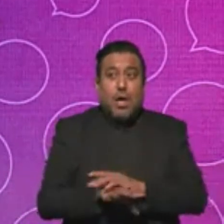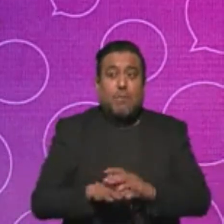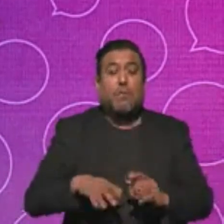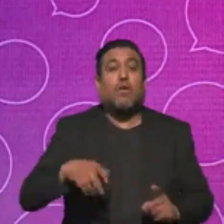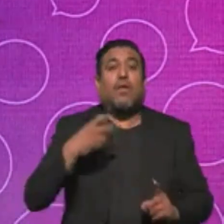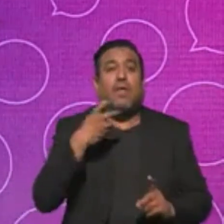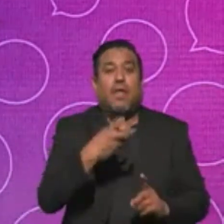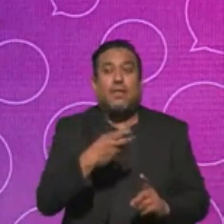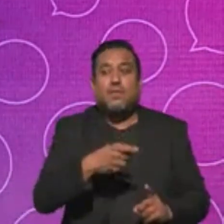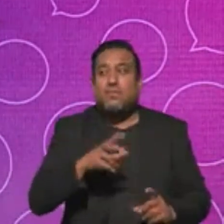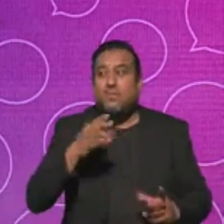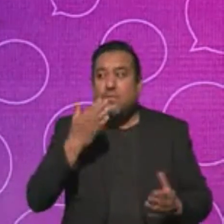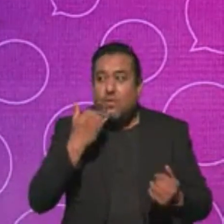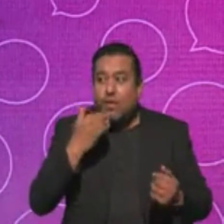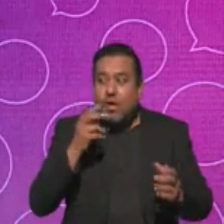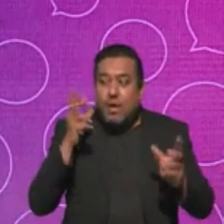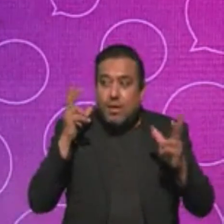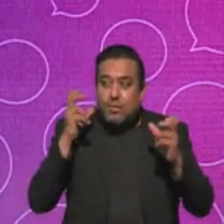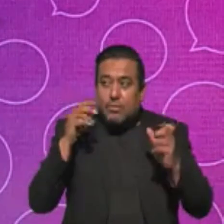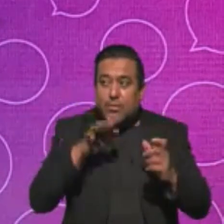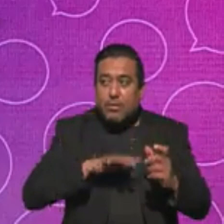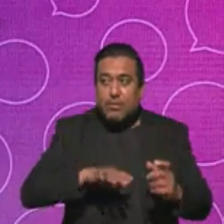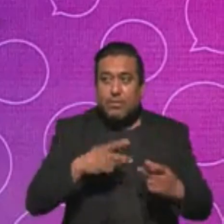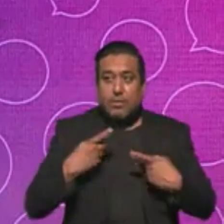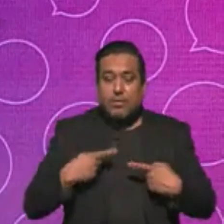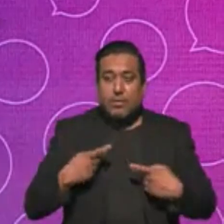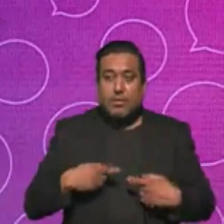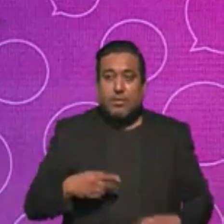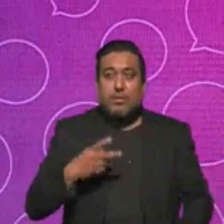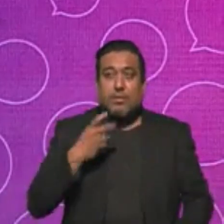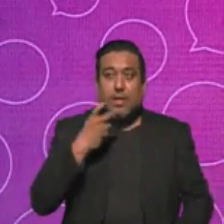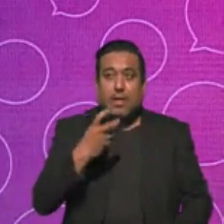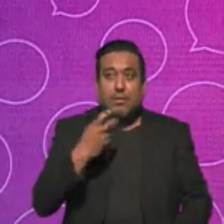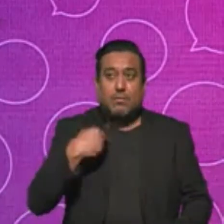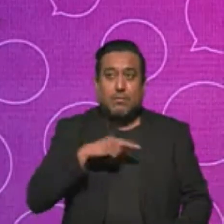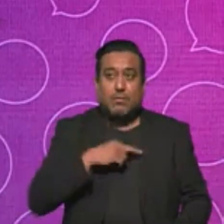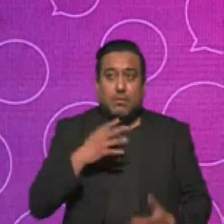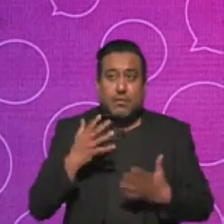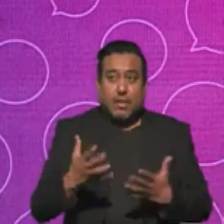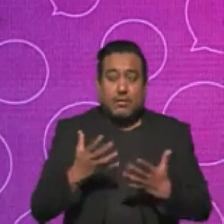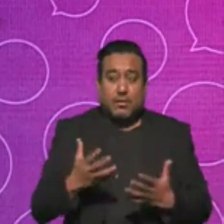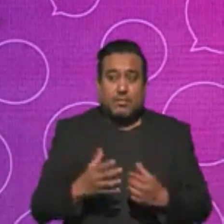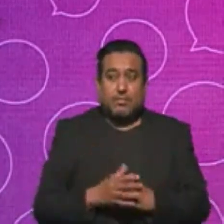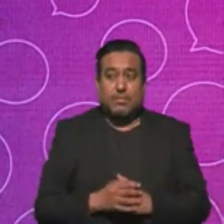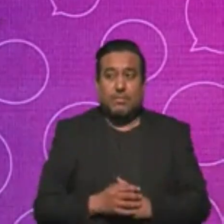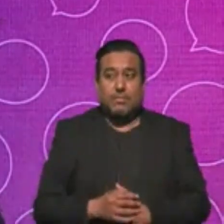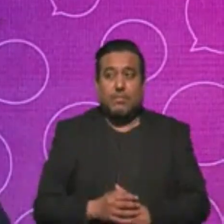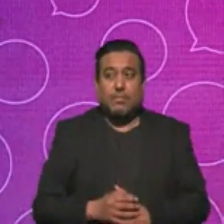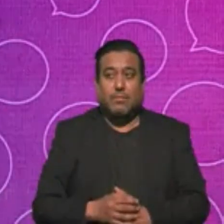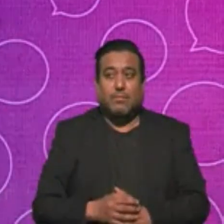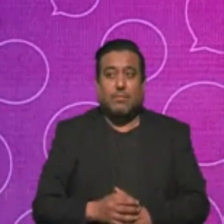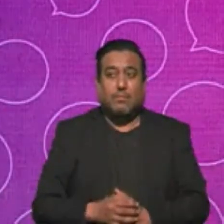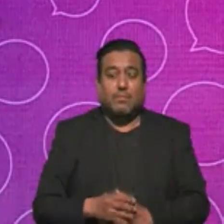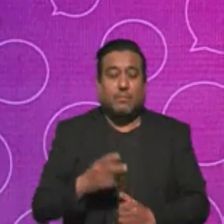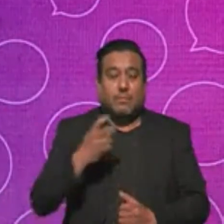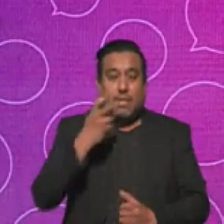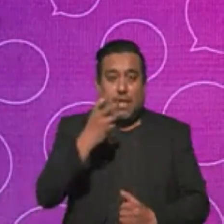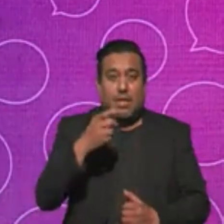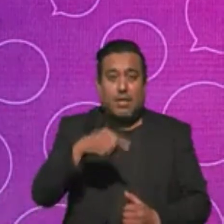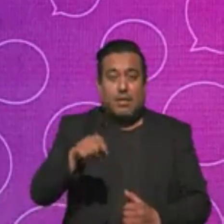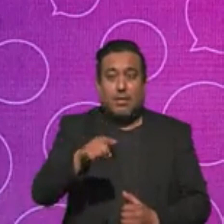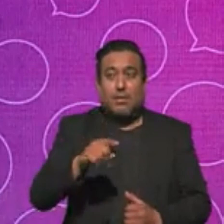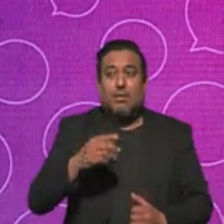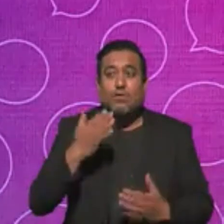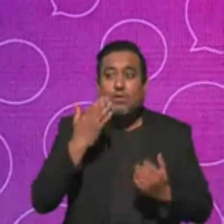te escucha Que no escucha a la gente que gobierna Y eso es lo que tenemos tenemos un gobierno que no habla de